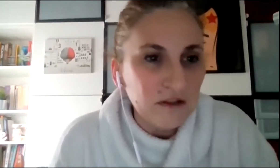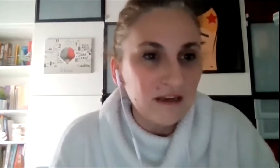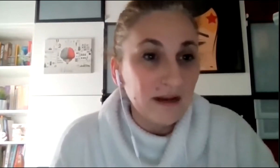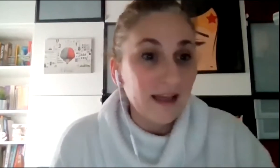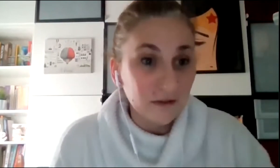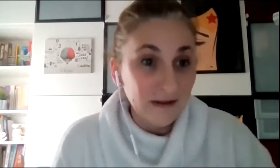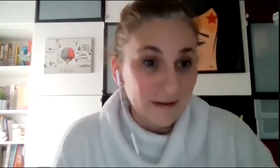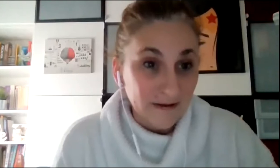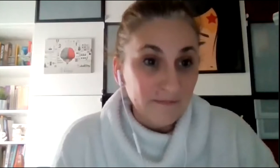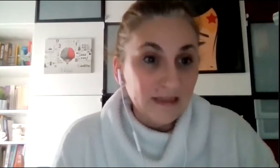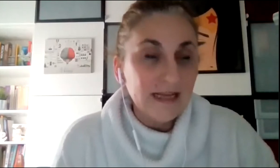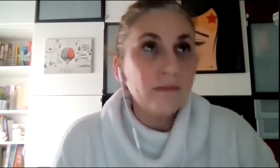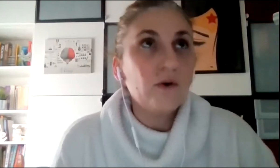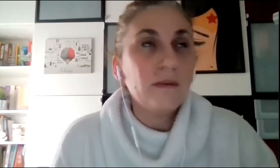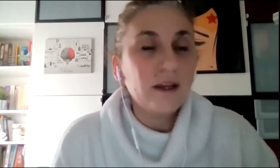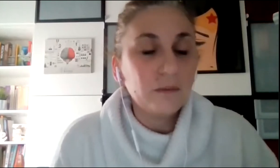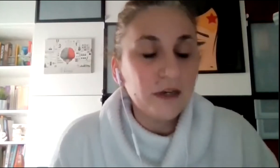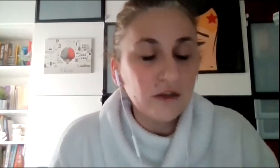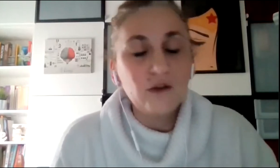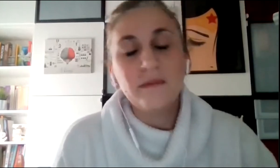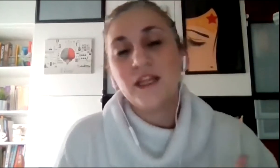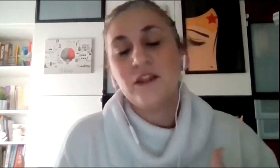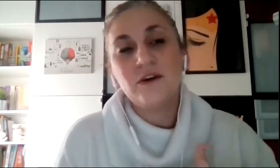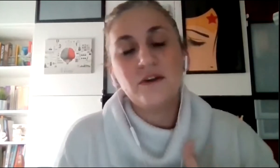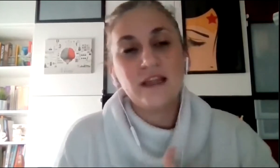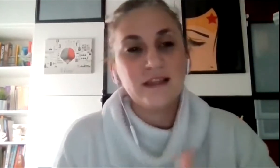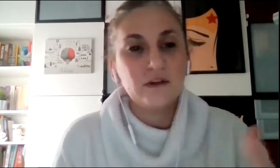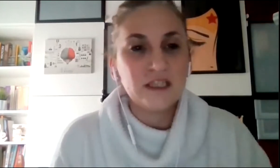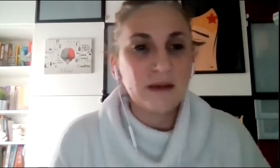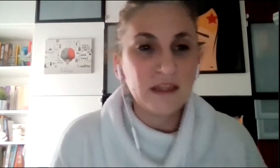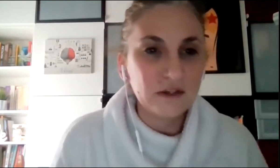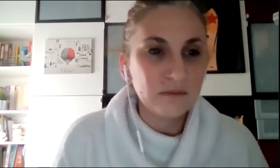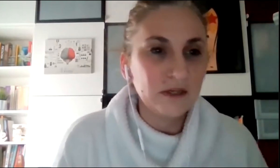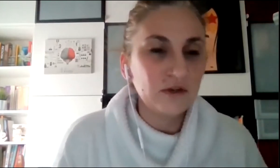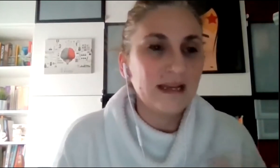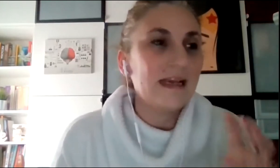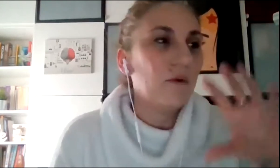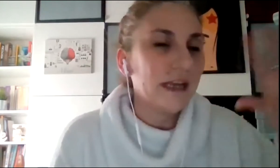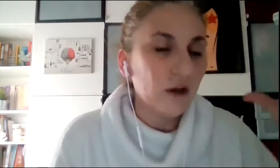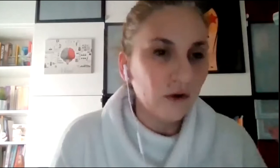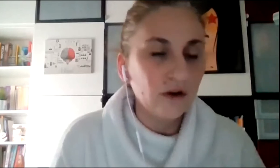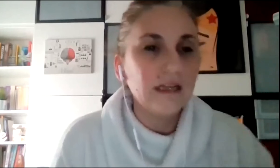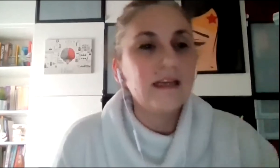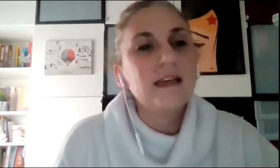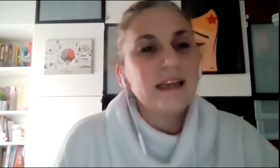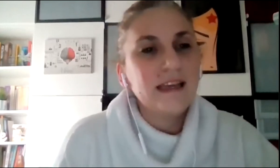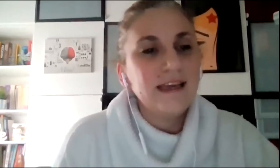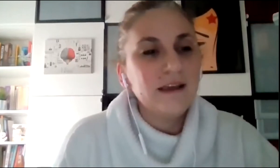un espacio determinado? Si a lo mejor bajando un poquito la iluminación, haciendo los espacios un poquito, que tenga un